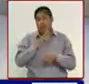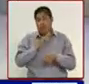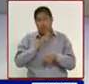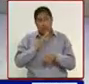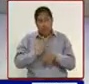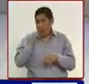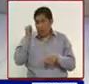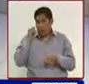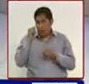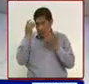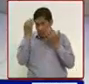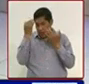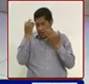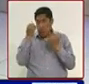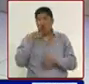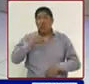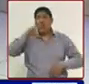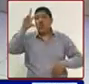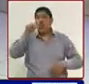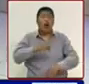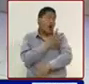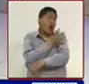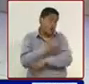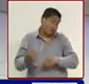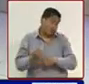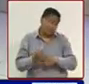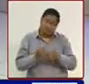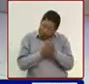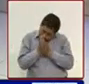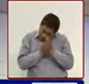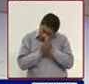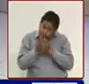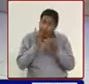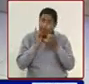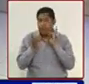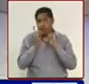esperemos no se agote las ganas de dialogar. Gracias, Donato, volvemos contigo en